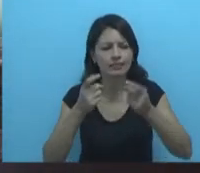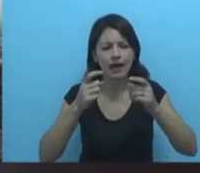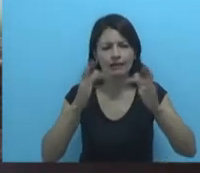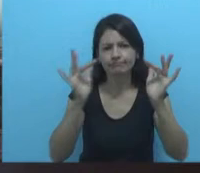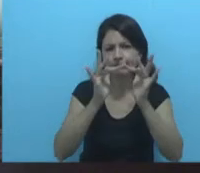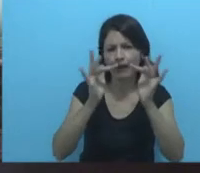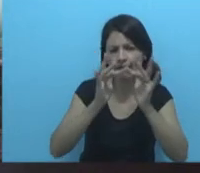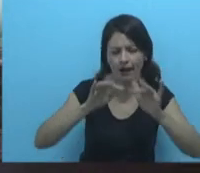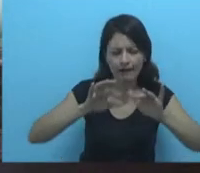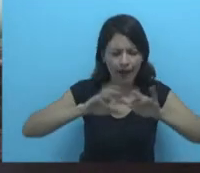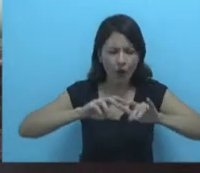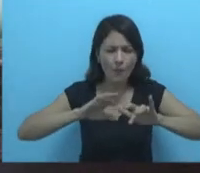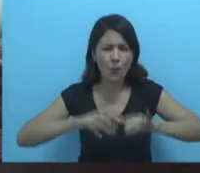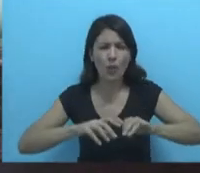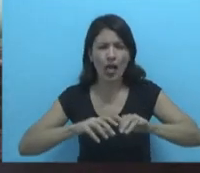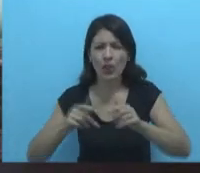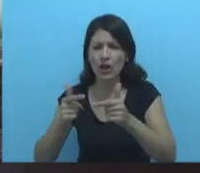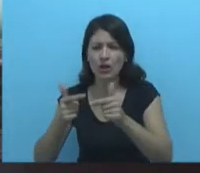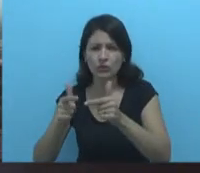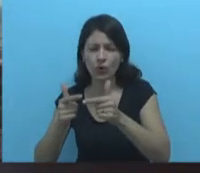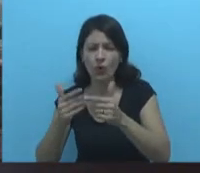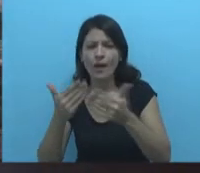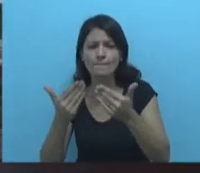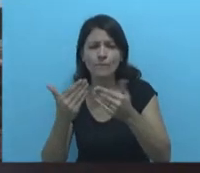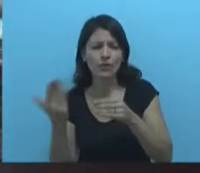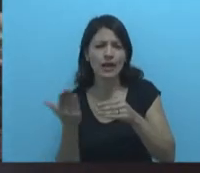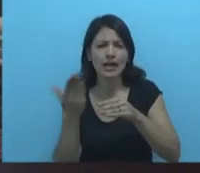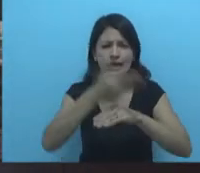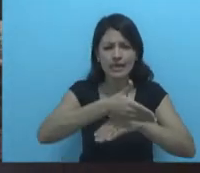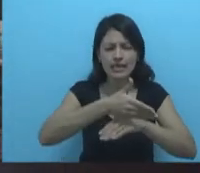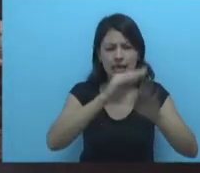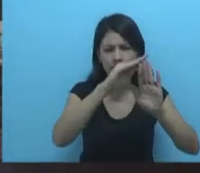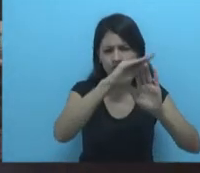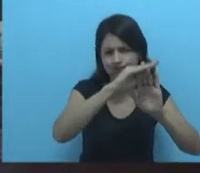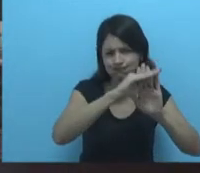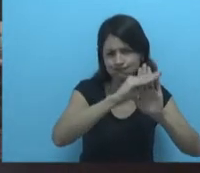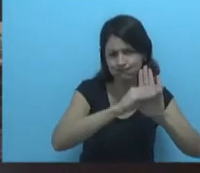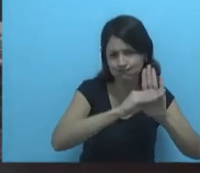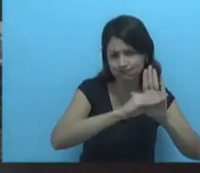de ser incorporados en el padrón para recibir la vacuna contra el COVID-19.